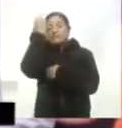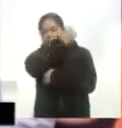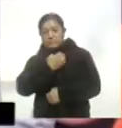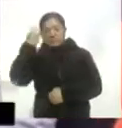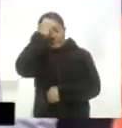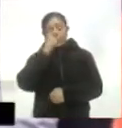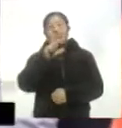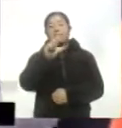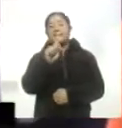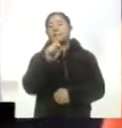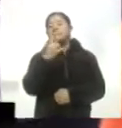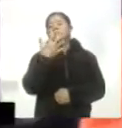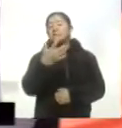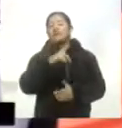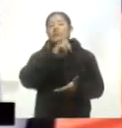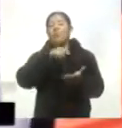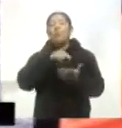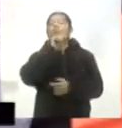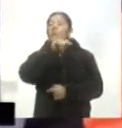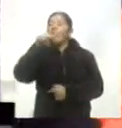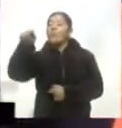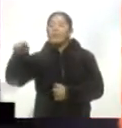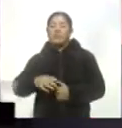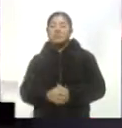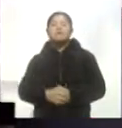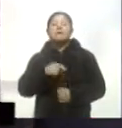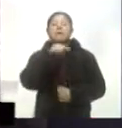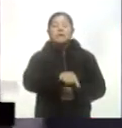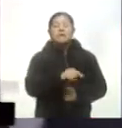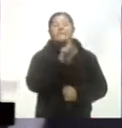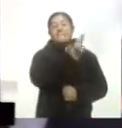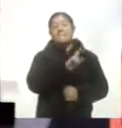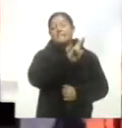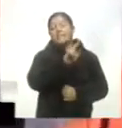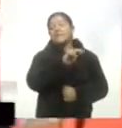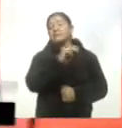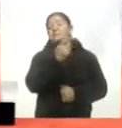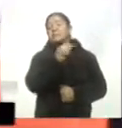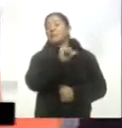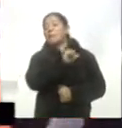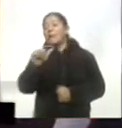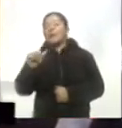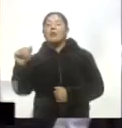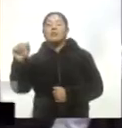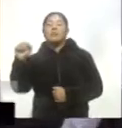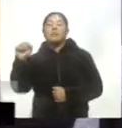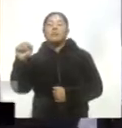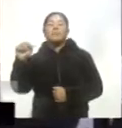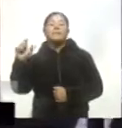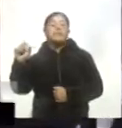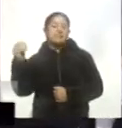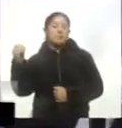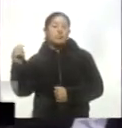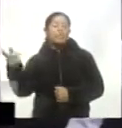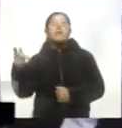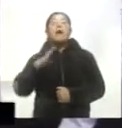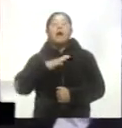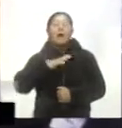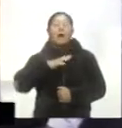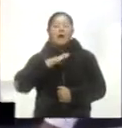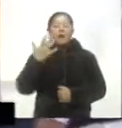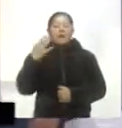sedes. Recordó que este proceso continuará del martes 25 al sábado 29 en las sedes foráneas de Mérida, Morelia y León,